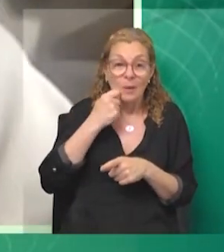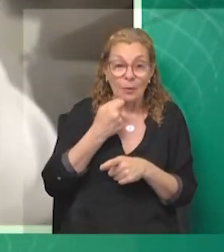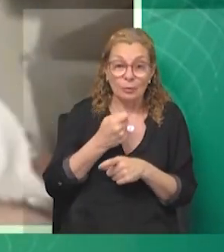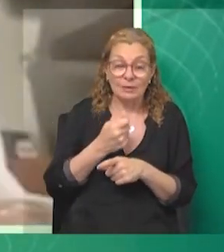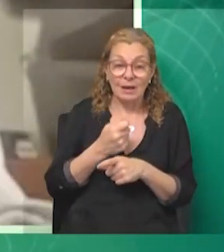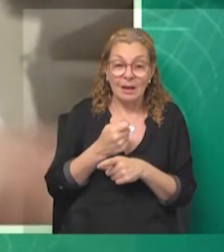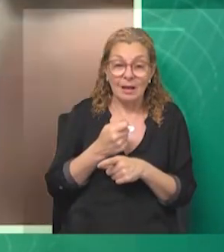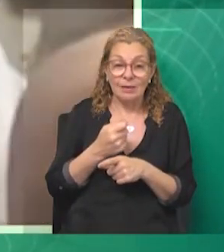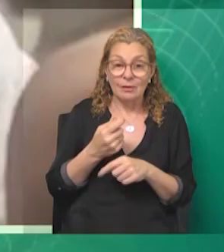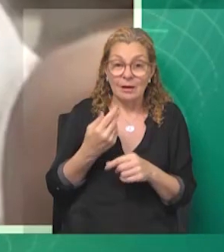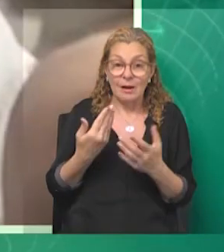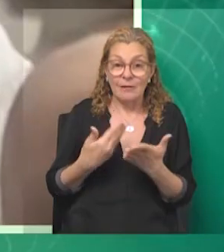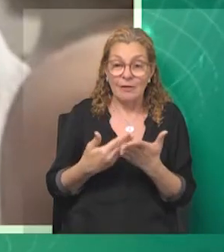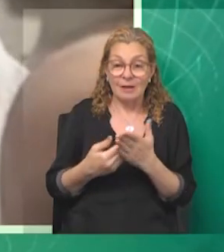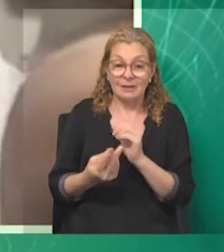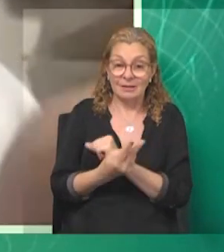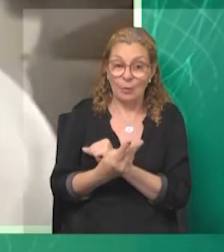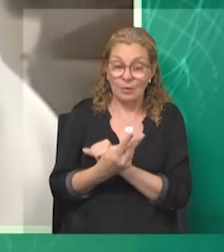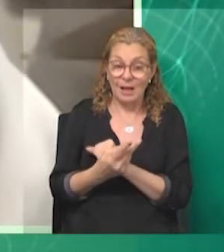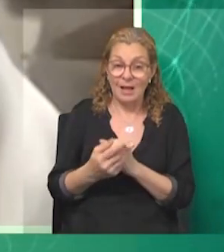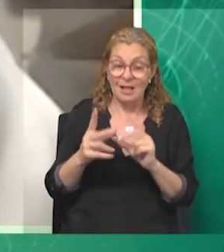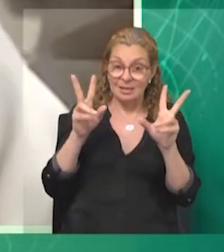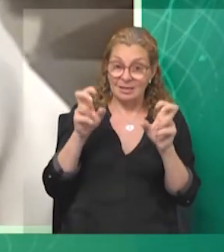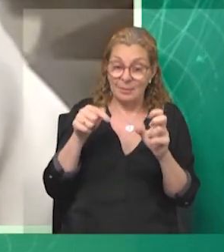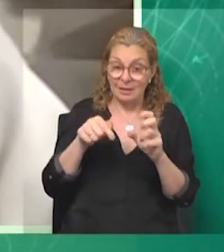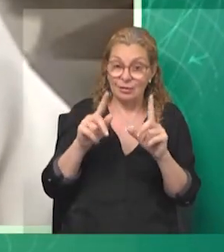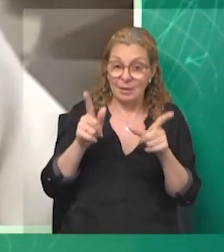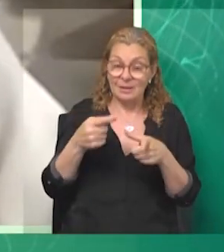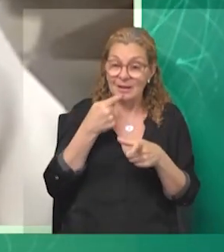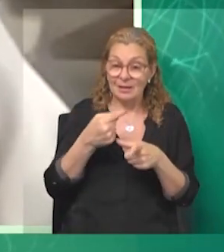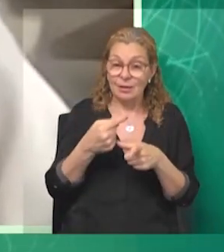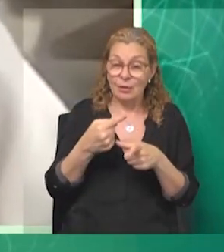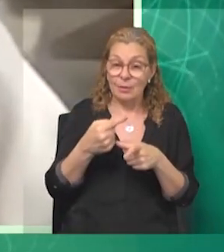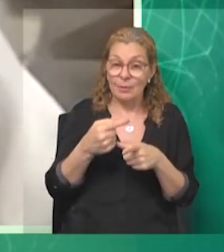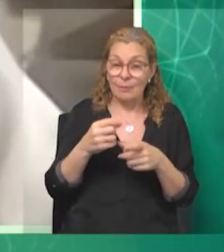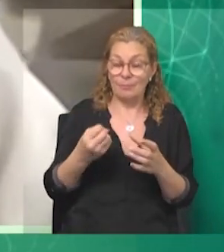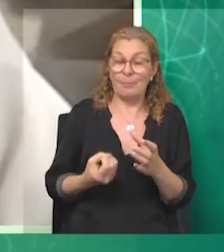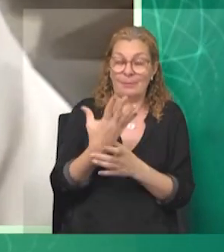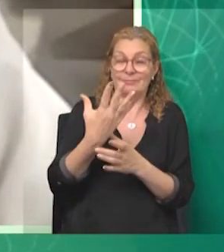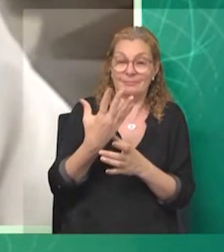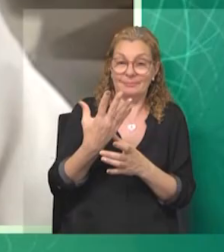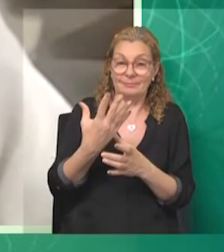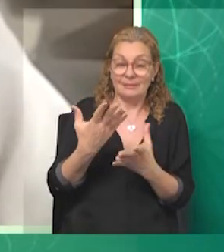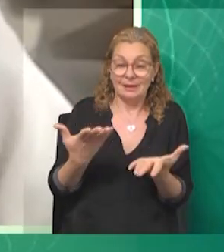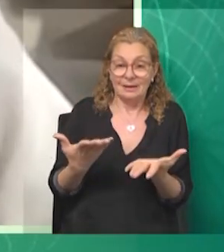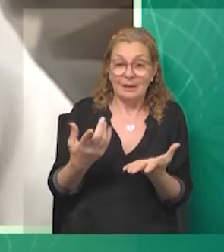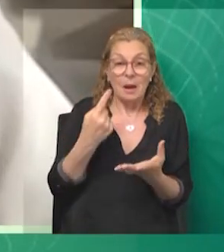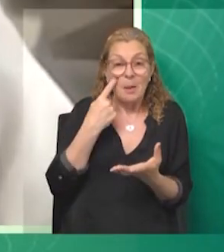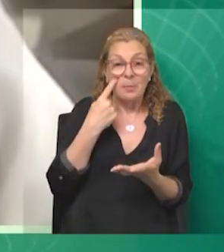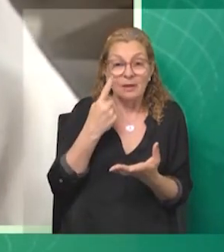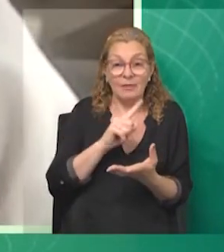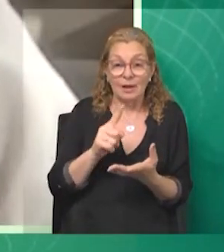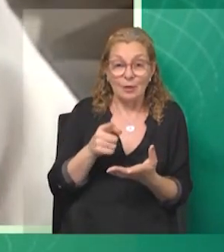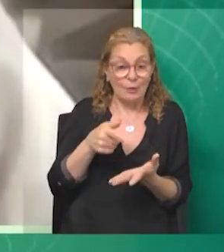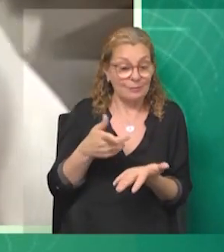política la inseguridad es otro tema también que se dijo que que tenían las recetas mágicas y y la prueba está que no